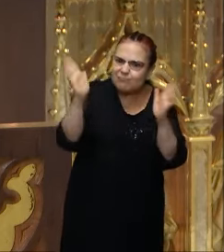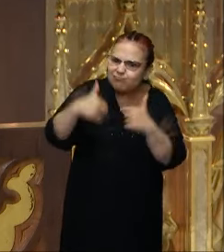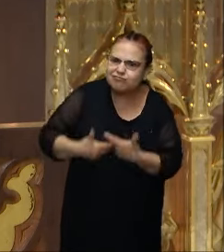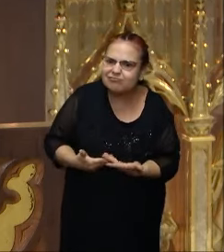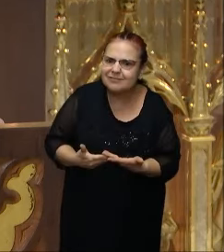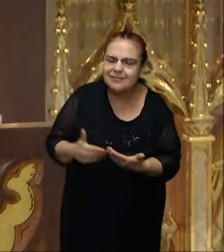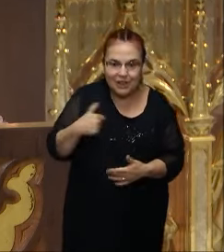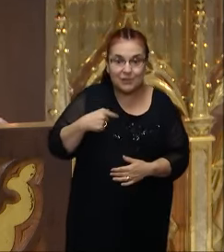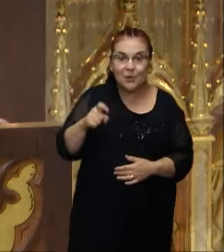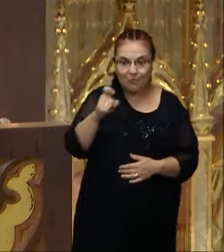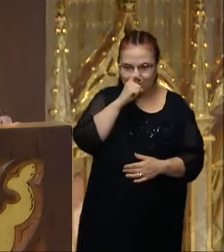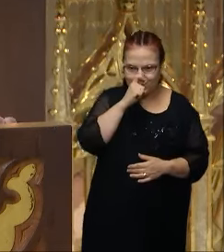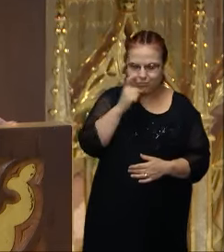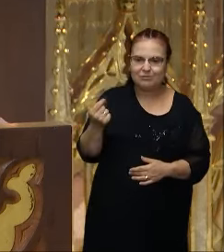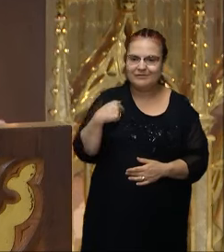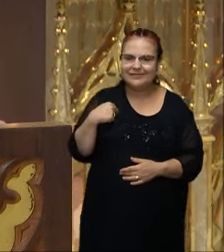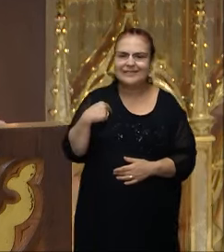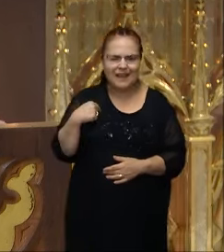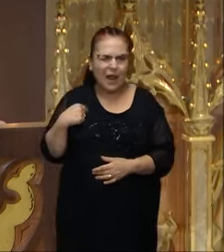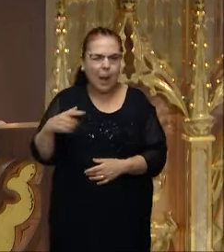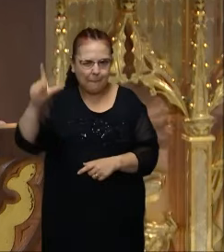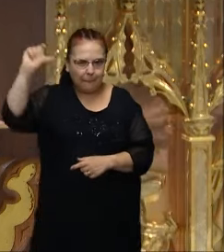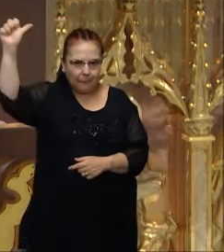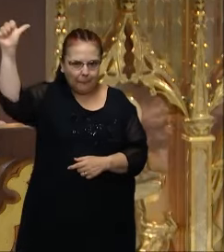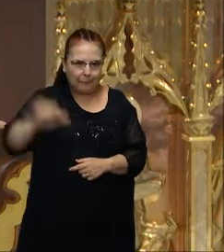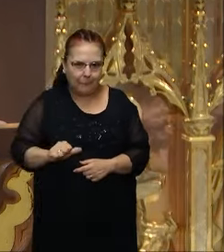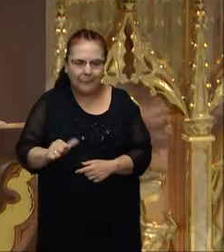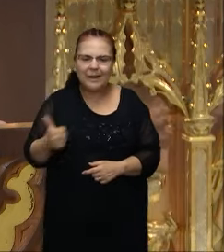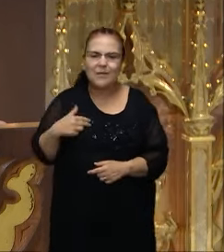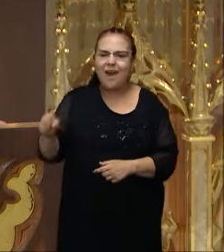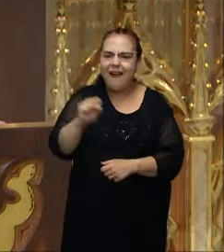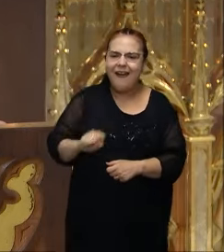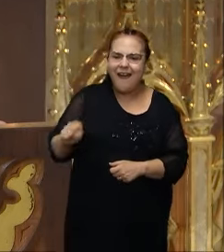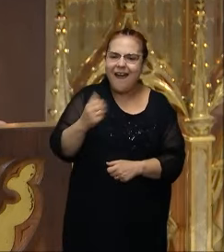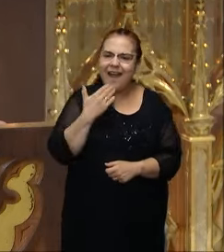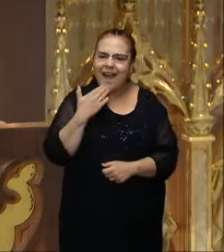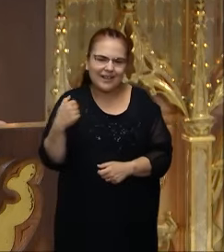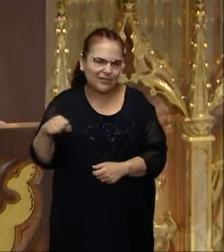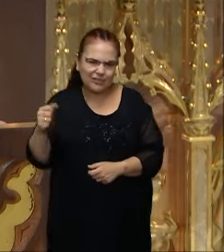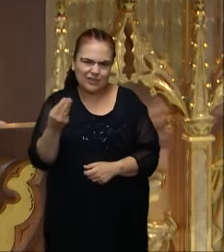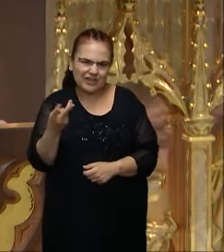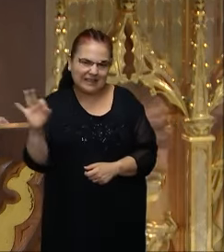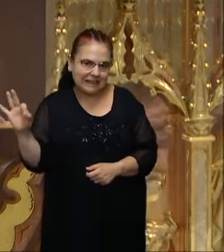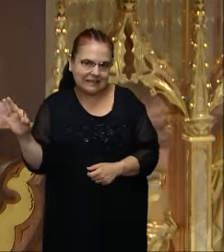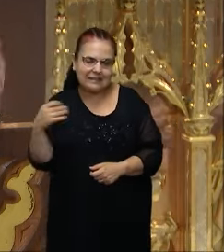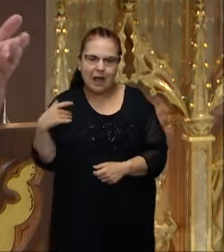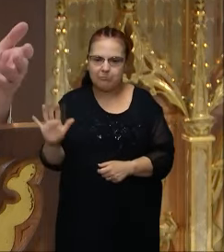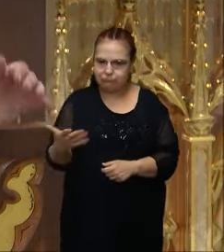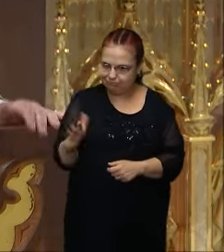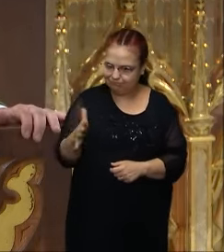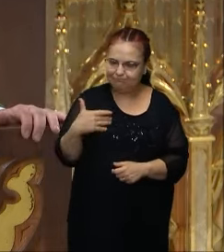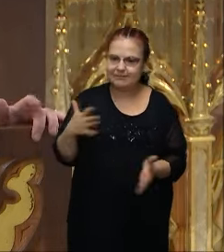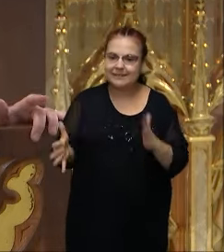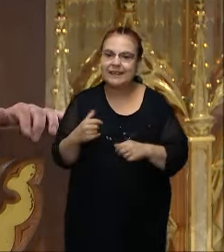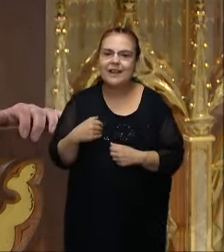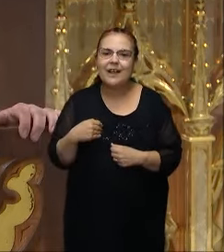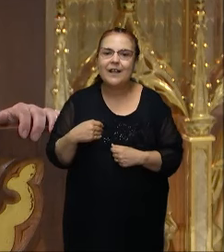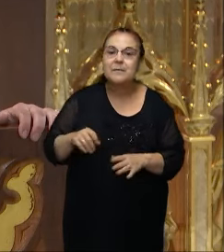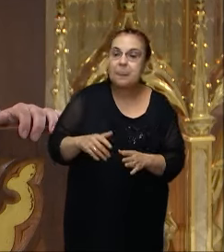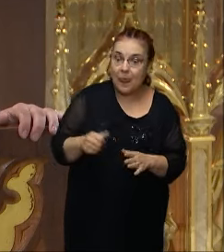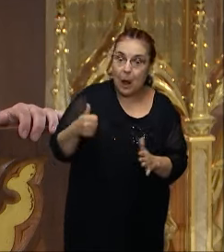Recuerdo en la película legendaria de Jesús de Nazaret de los años 70, cuando Juan está hablando con el Señor, Juan Evangelista,